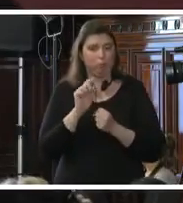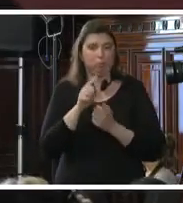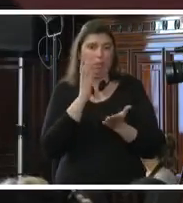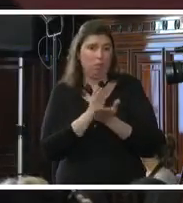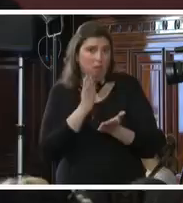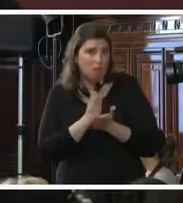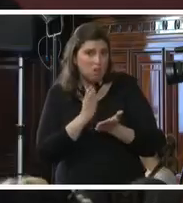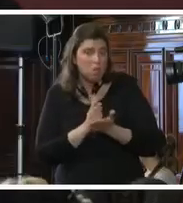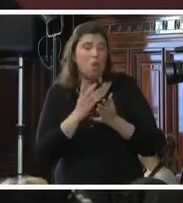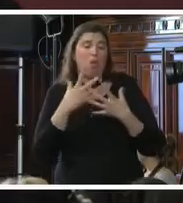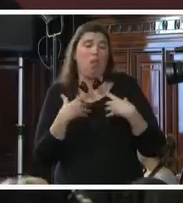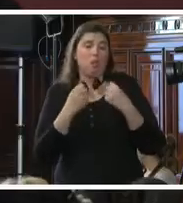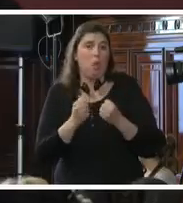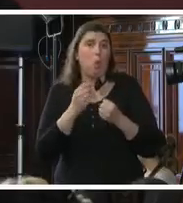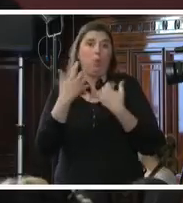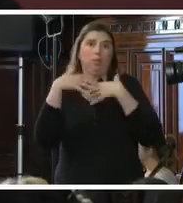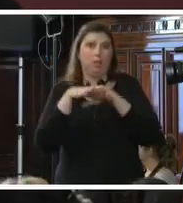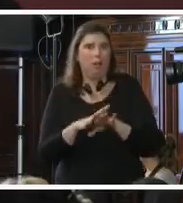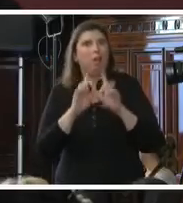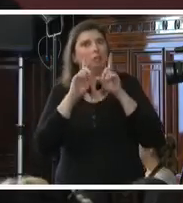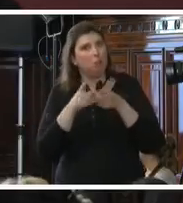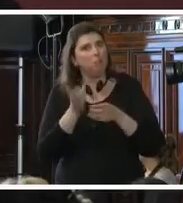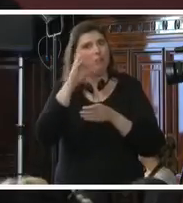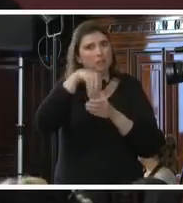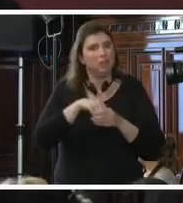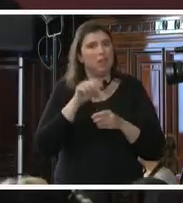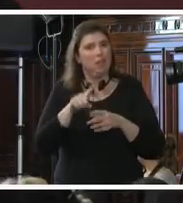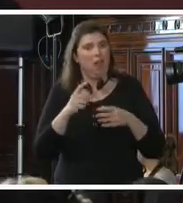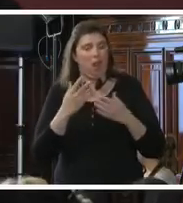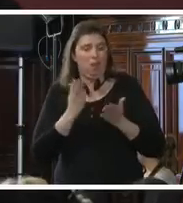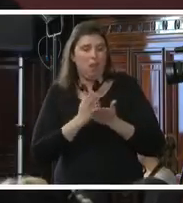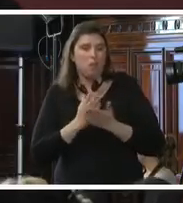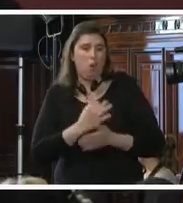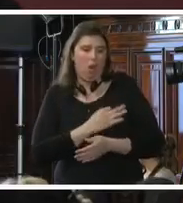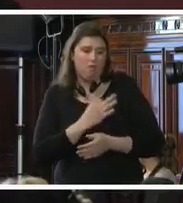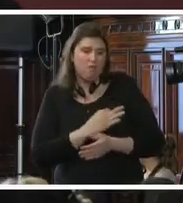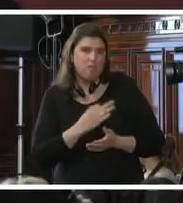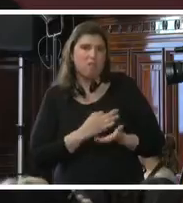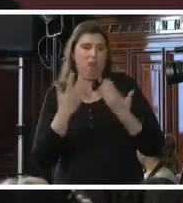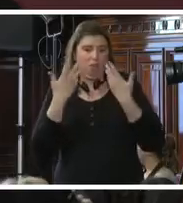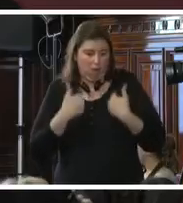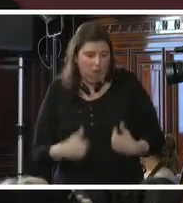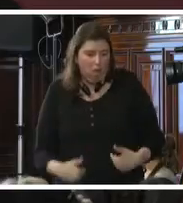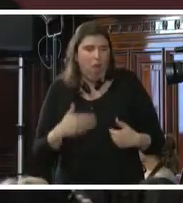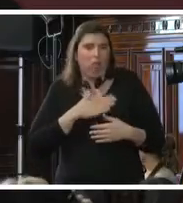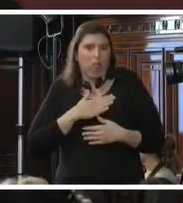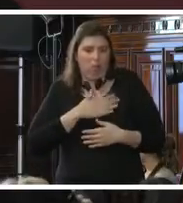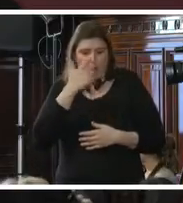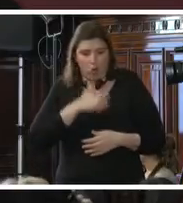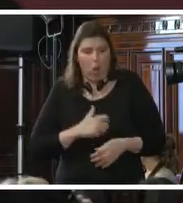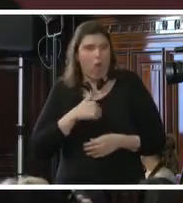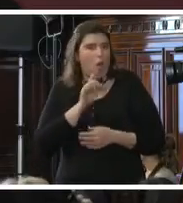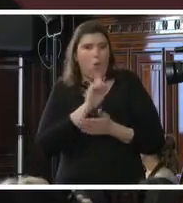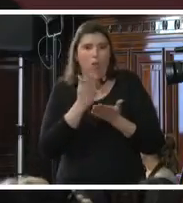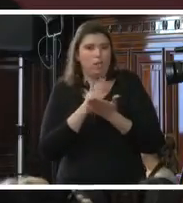salud integral, que incluye la salud sexual y reproductiva, sus derechos a la vida, a la integridad personal, a la intimidad, a la no discriminación